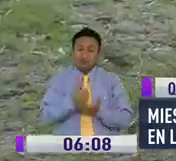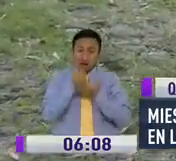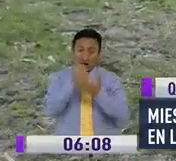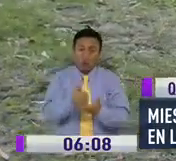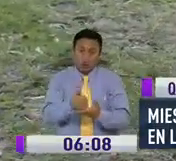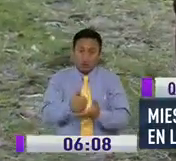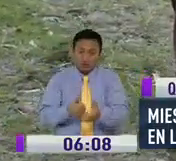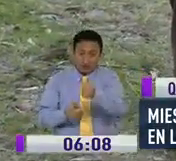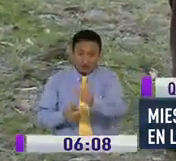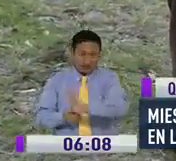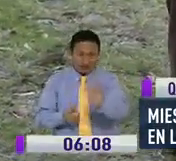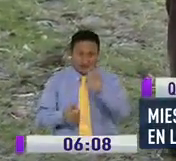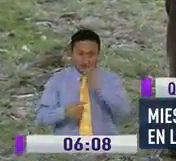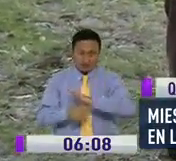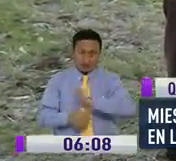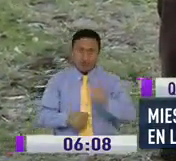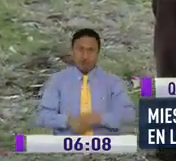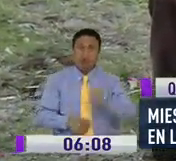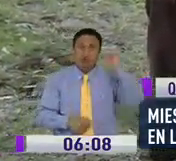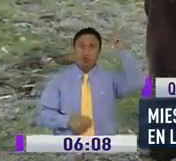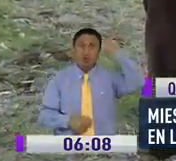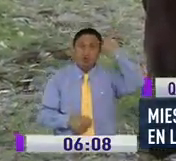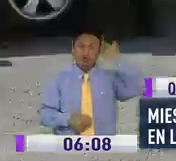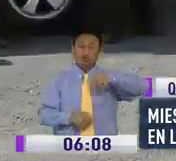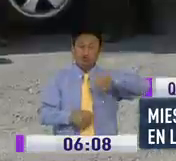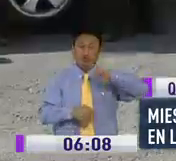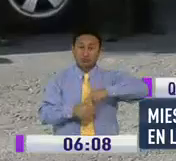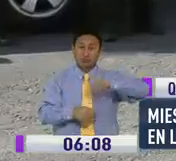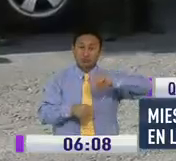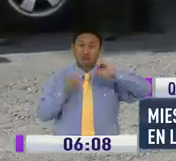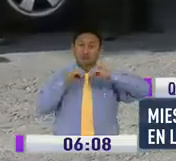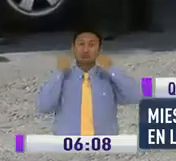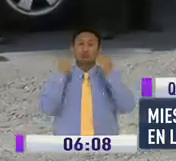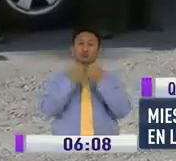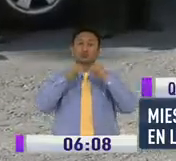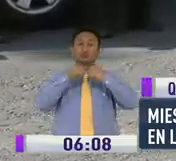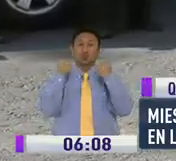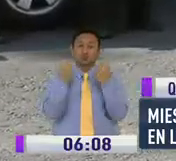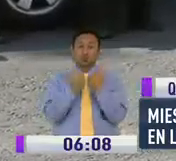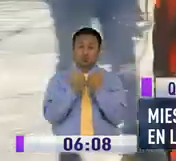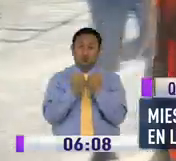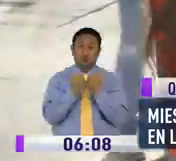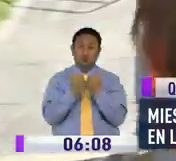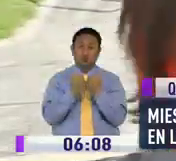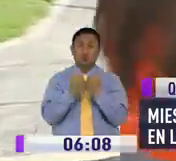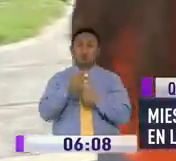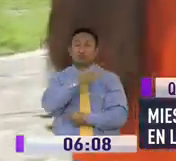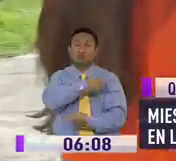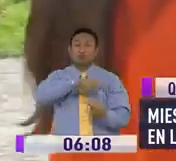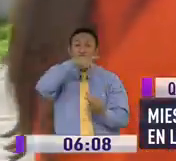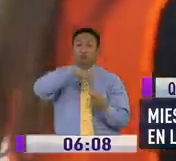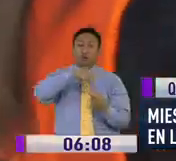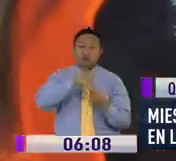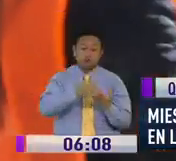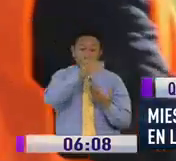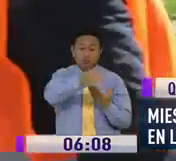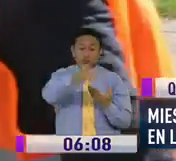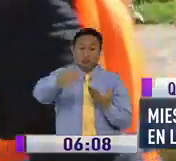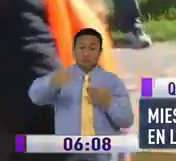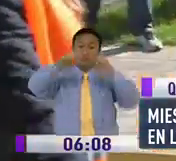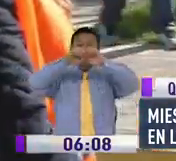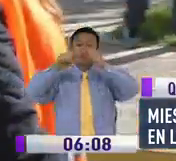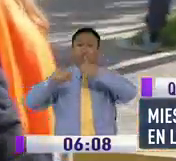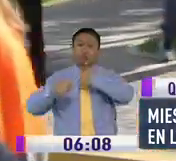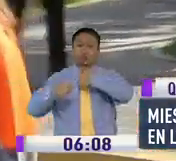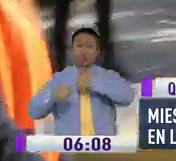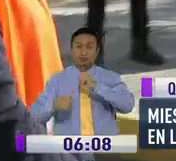mano, que lleva adelante el Gobierno Nacional junto a organizaciones sociales, GATS parroquiales, cantonales y la empresa